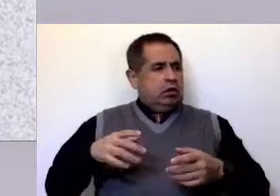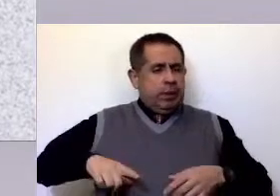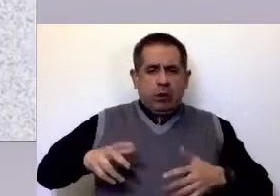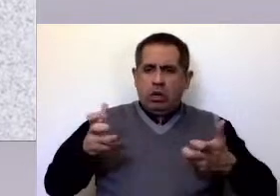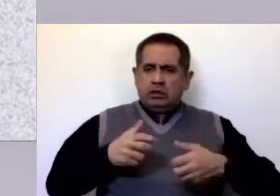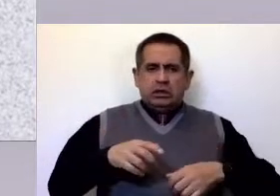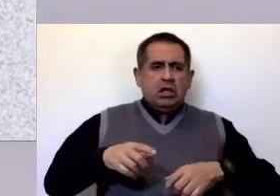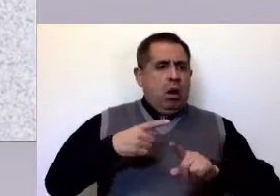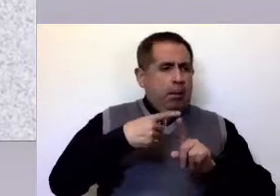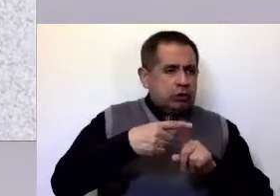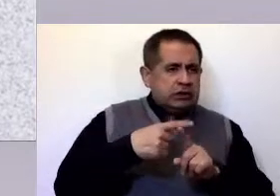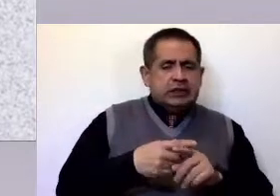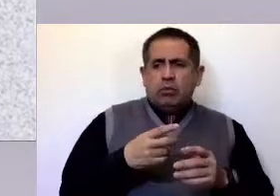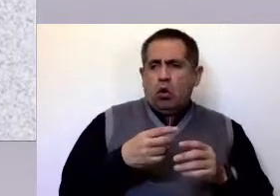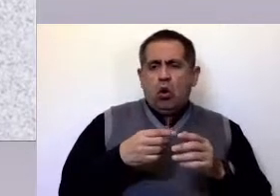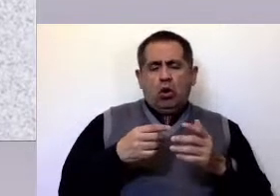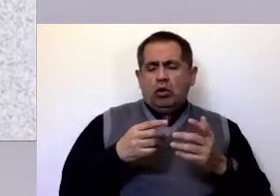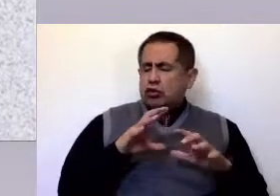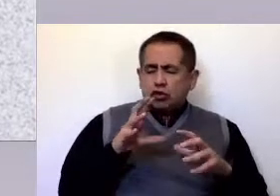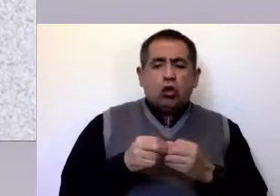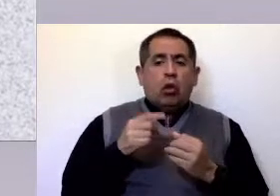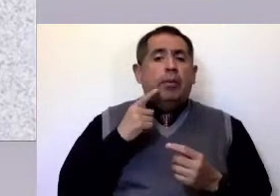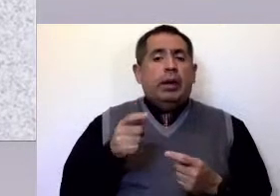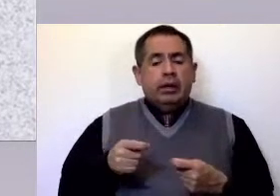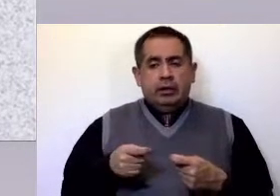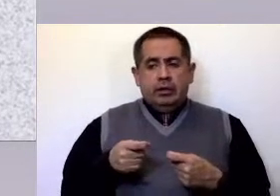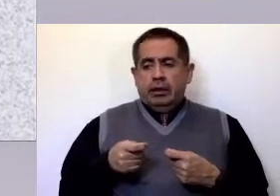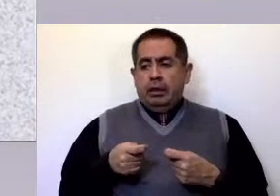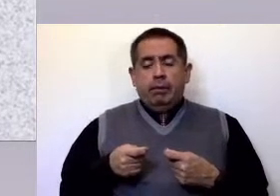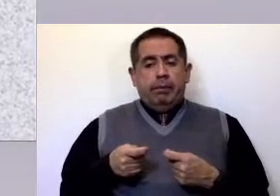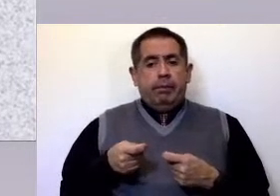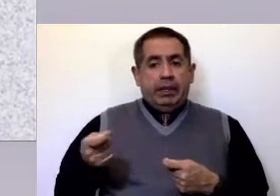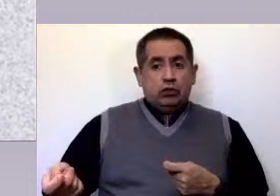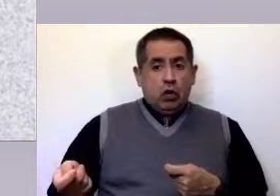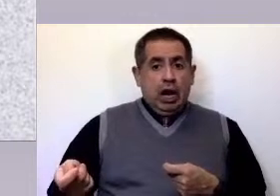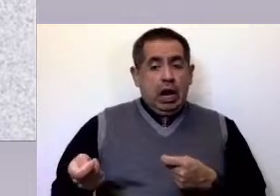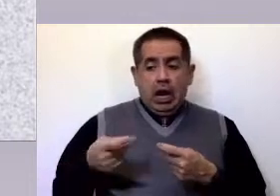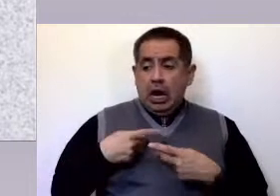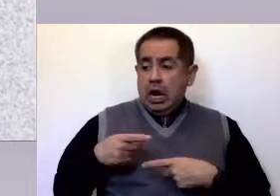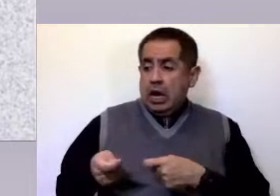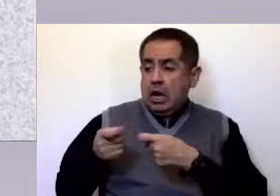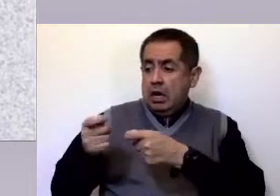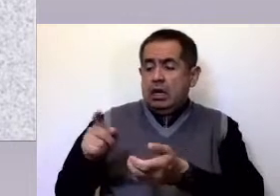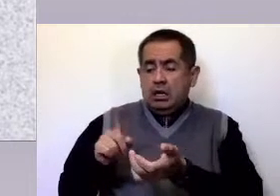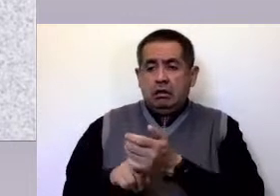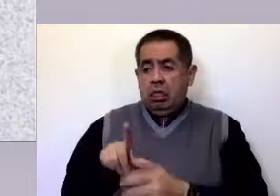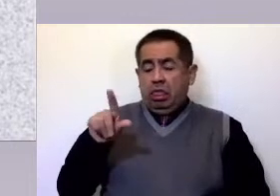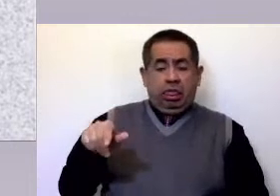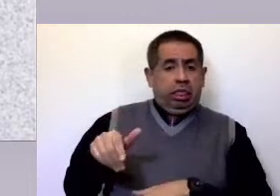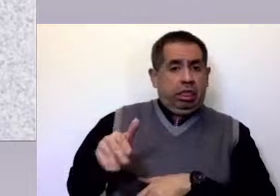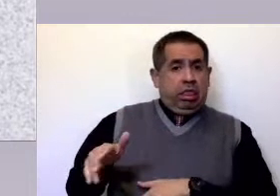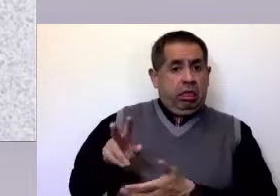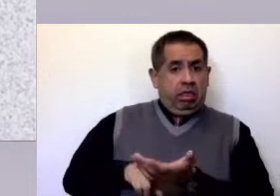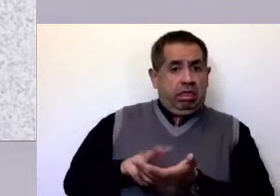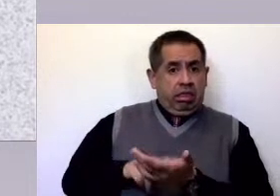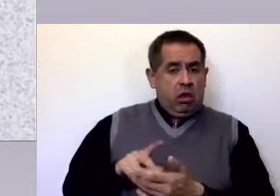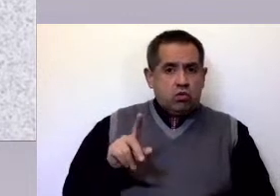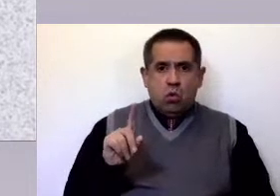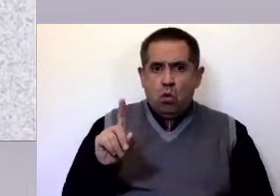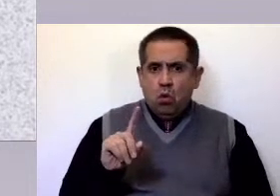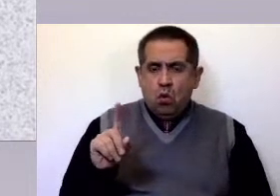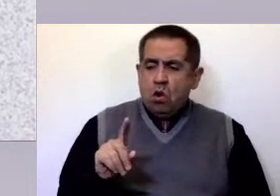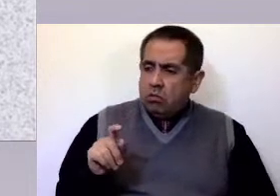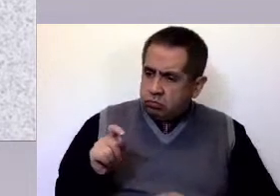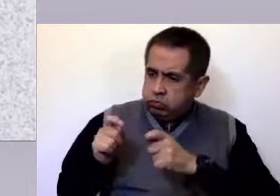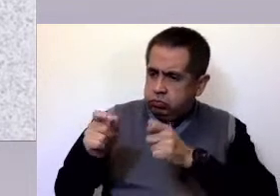imprescindibles para evitar que la persona se vea inconstitucionalmente reducida en su valor intrínseco como ser